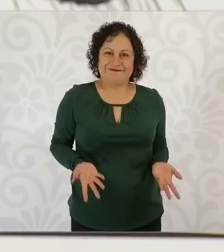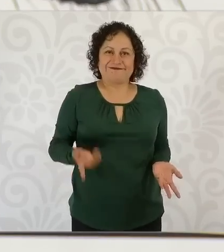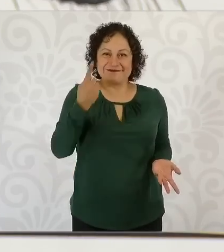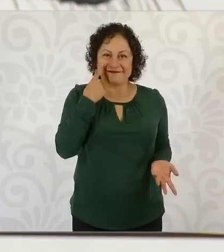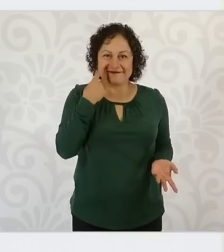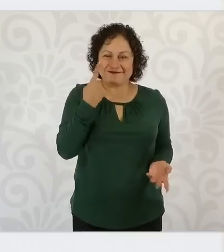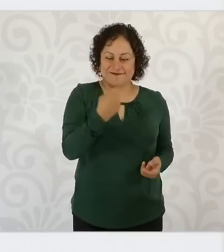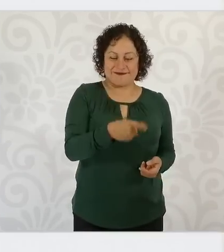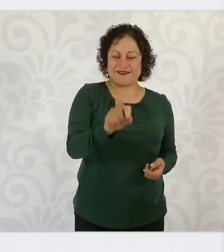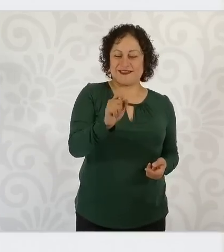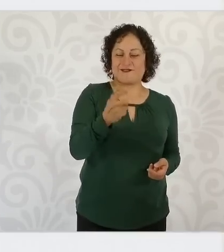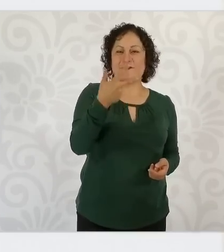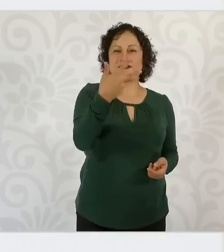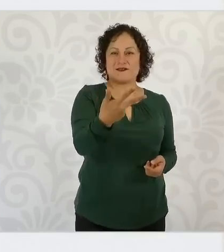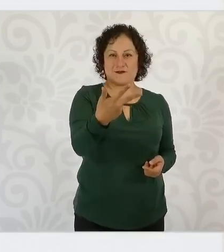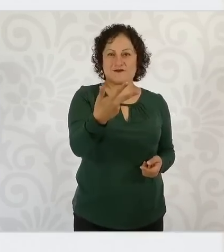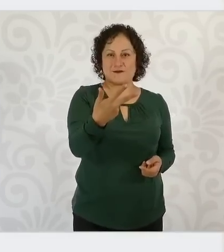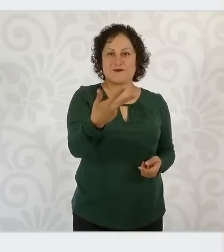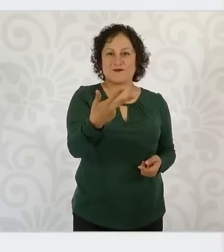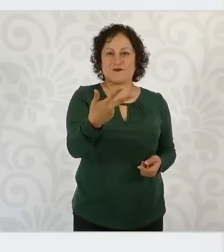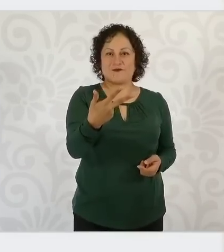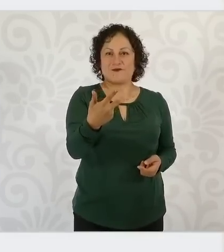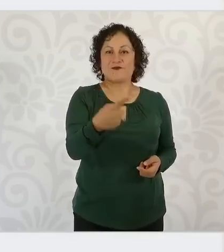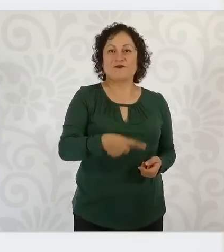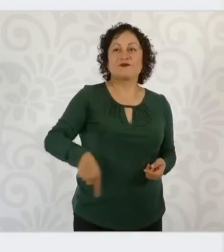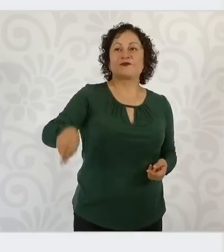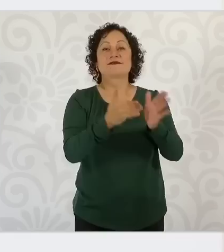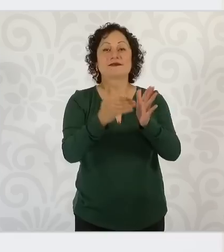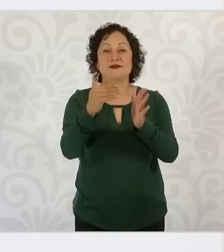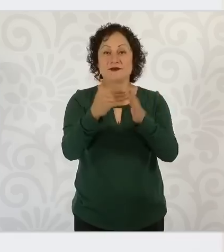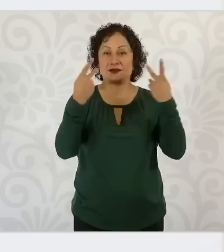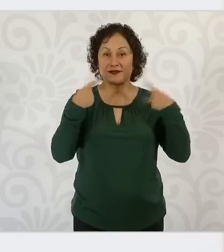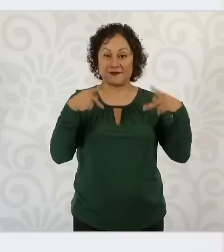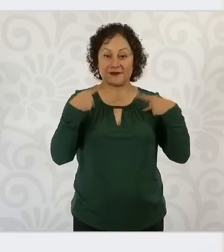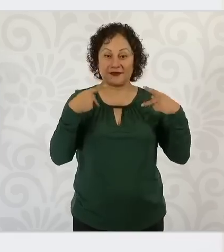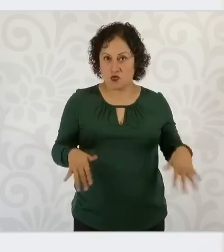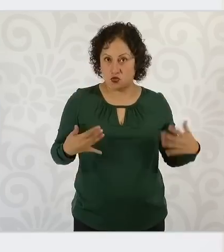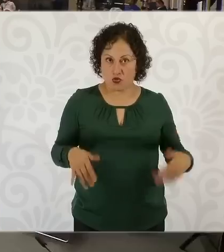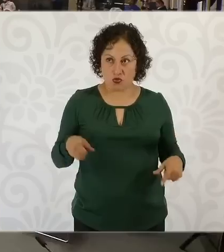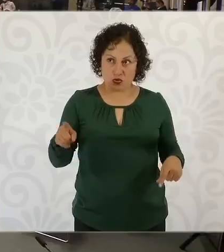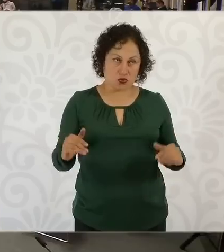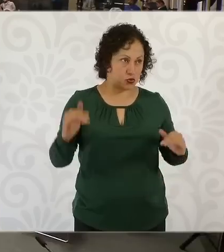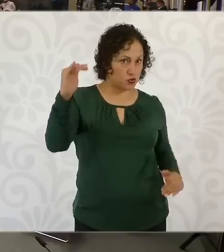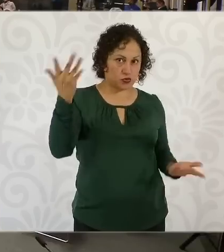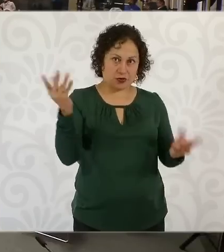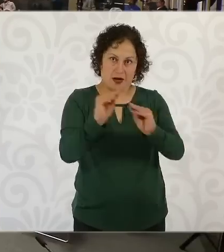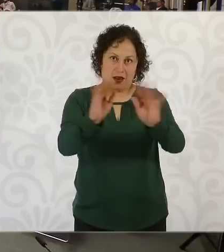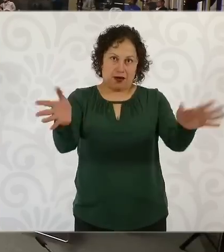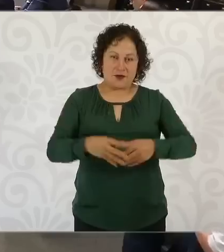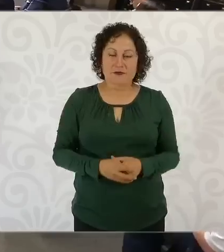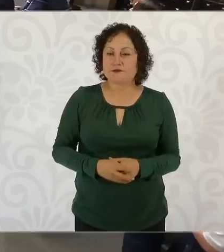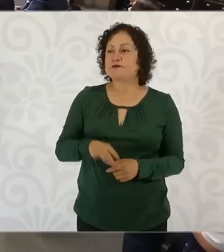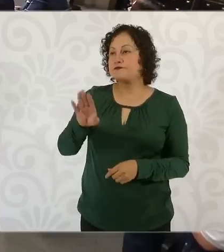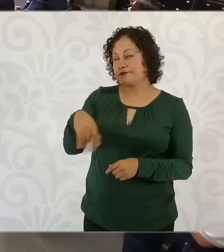de 128, 100 senadores, eligieron 13 millones de personas. Sí hay un cambio, ¿no? Pero precisamente, bueno, pues en la